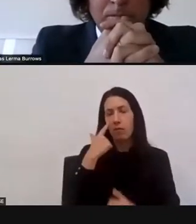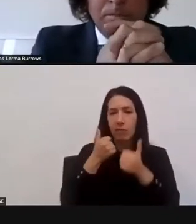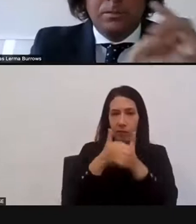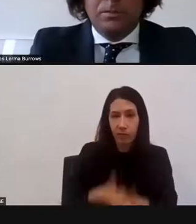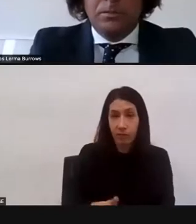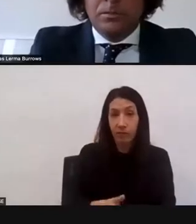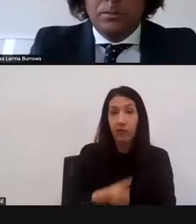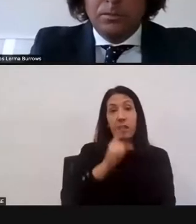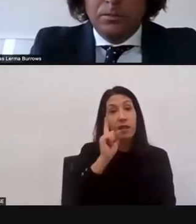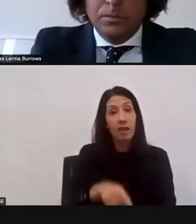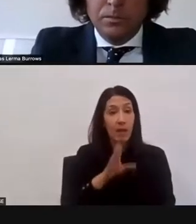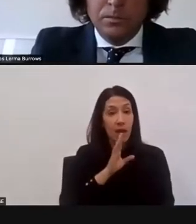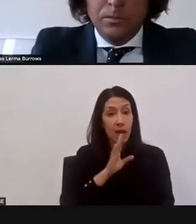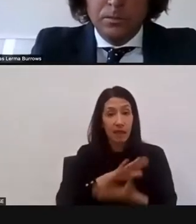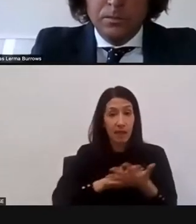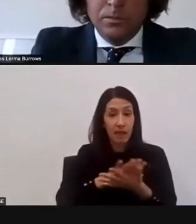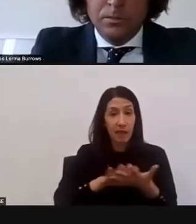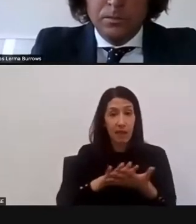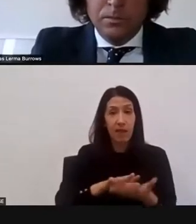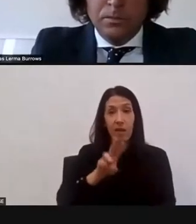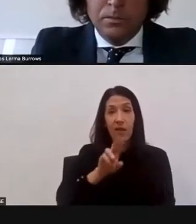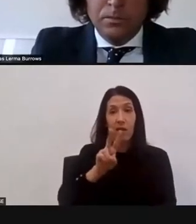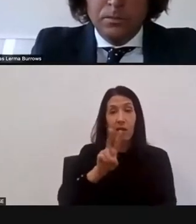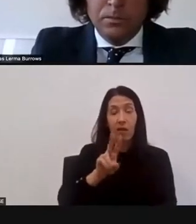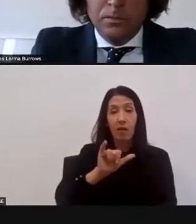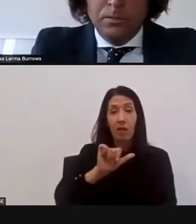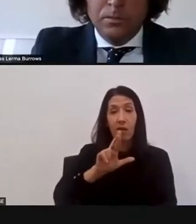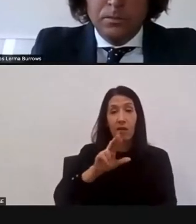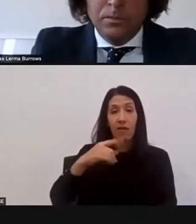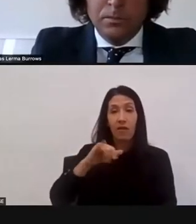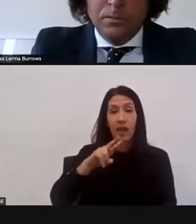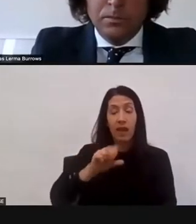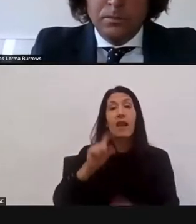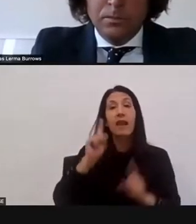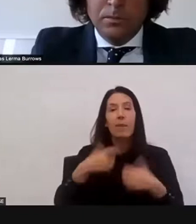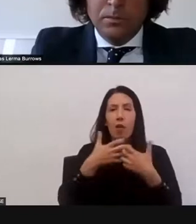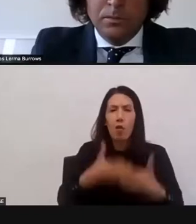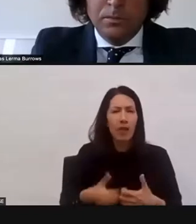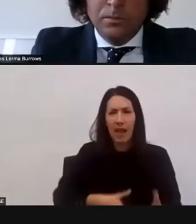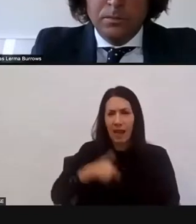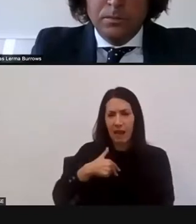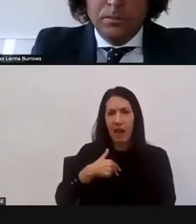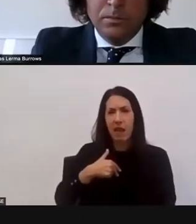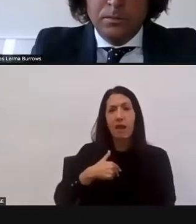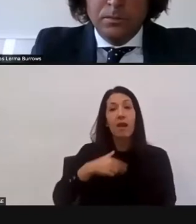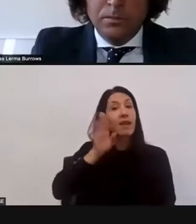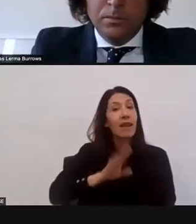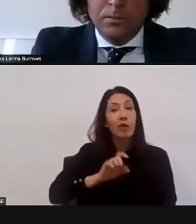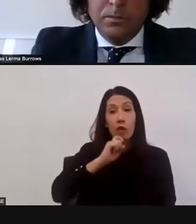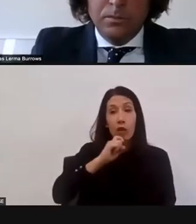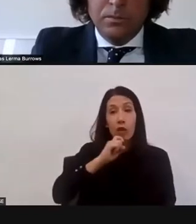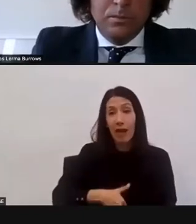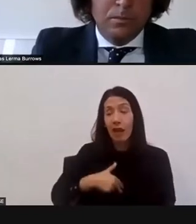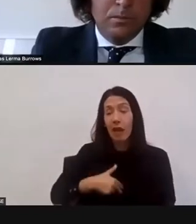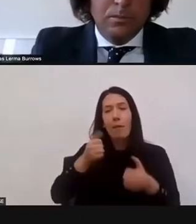hacía referencia Virginia Carcedo, la beligerancia contra los delitos de odio en general y en particular con respecto a